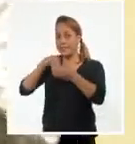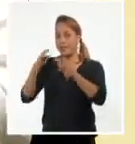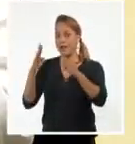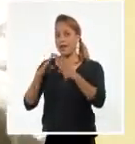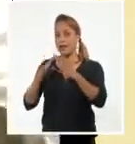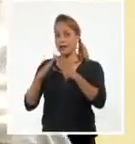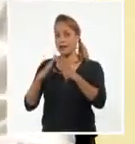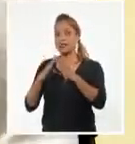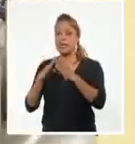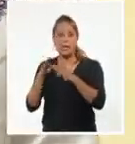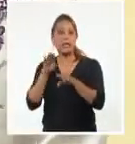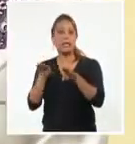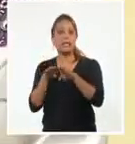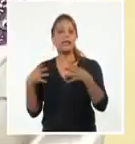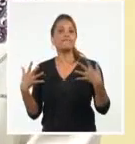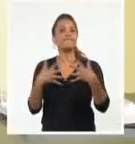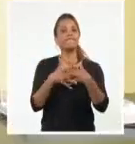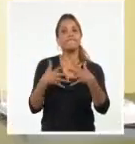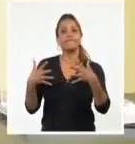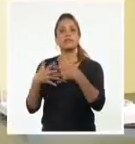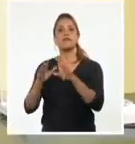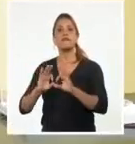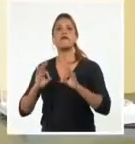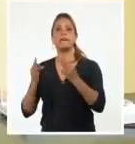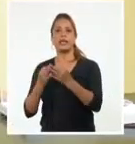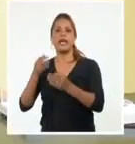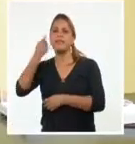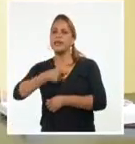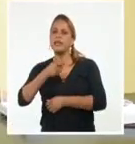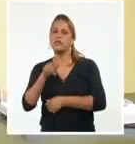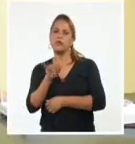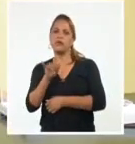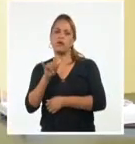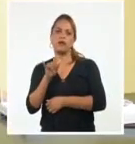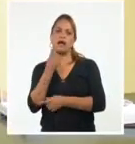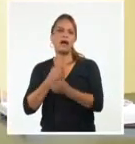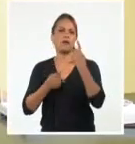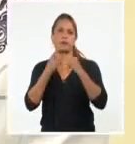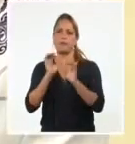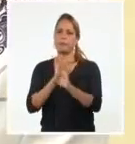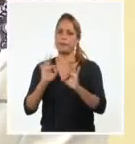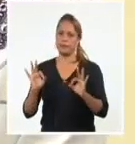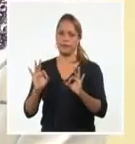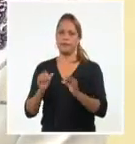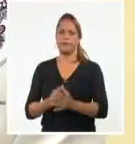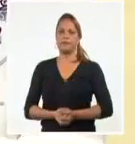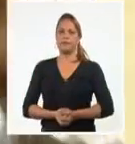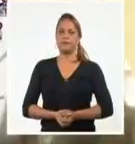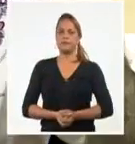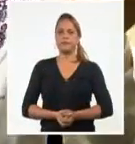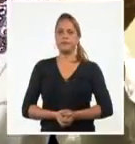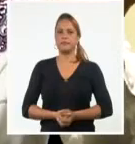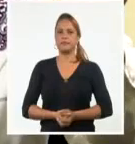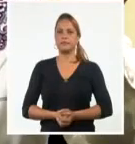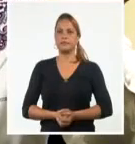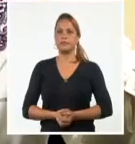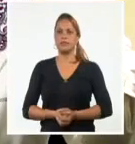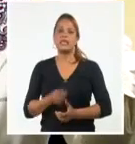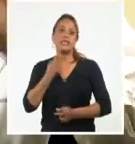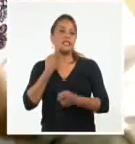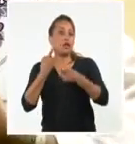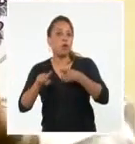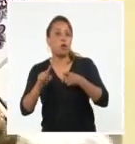generación y tienen relaciones típicamente familiares. El derecho tiene que tener una mirada especial para esa tipología familiar. Si voy a la puerta